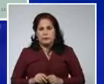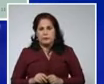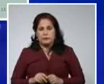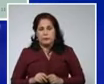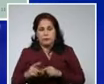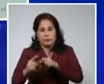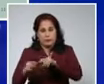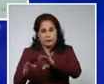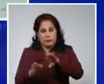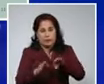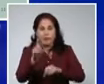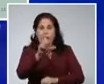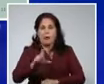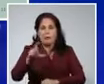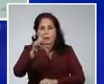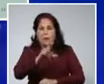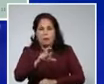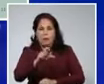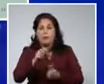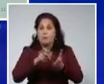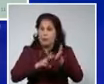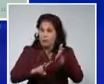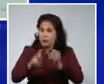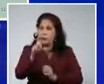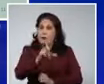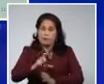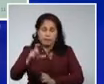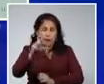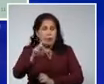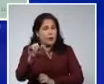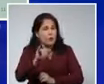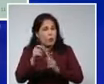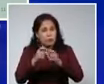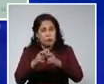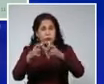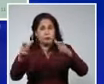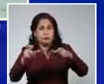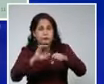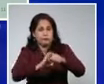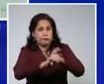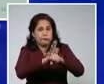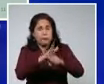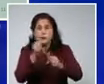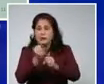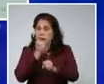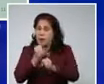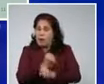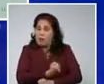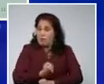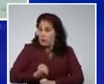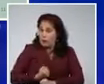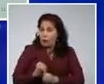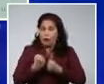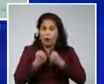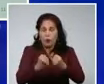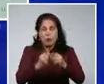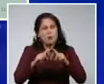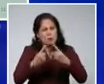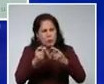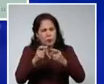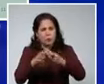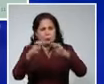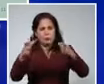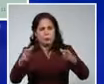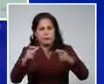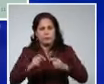Camagüey, provincia que también ha tenido un incremento, trabajan fuerte, pero ha tenido un incremento